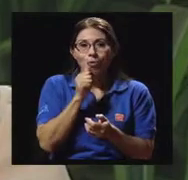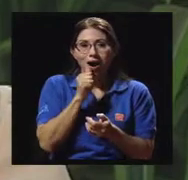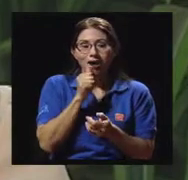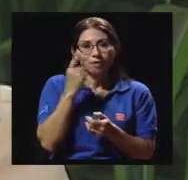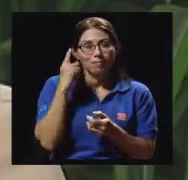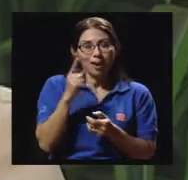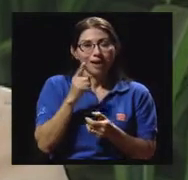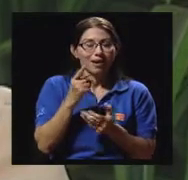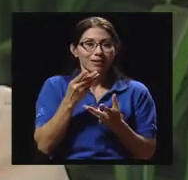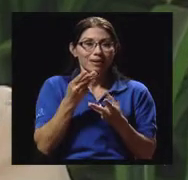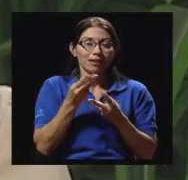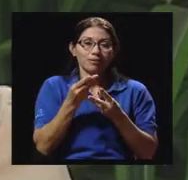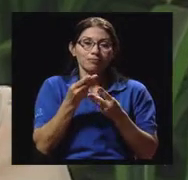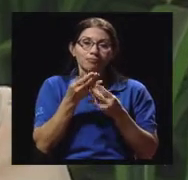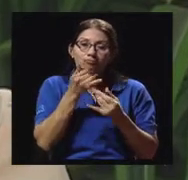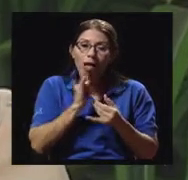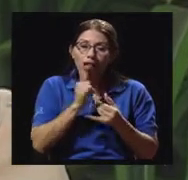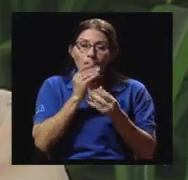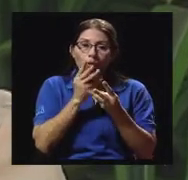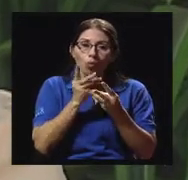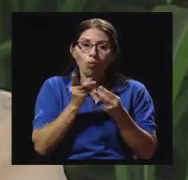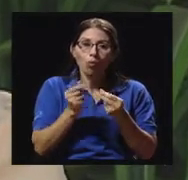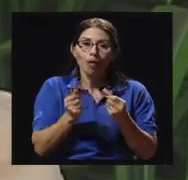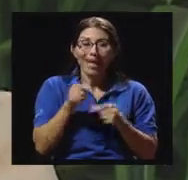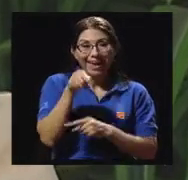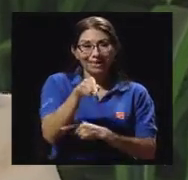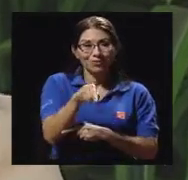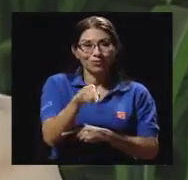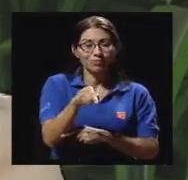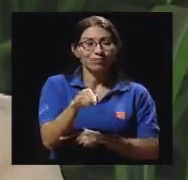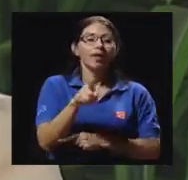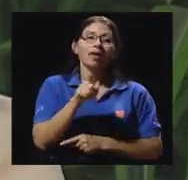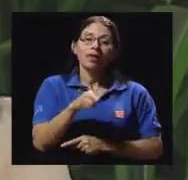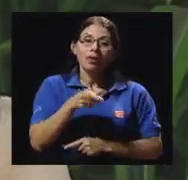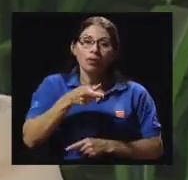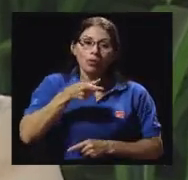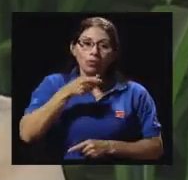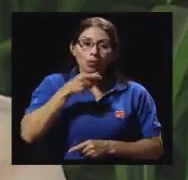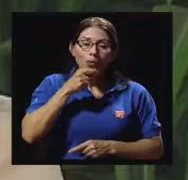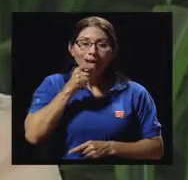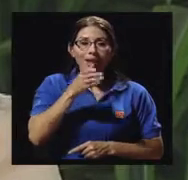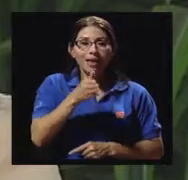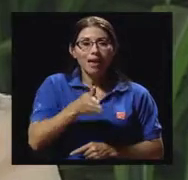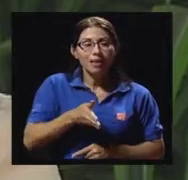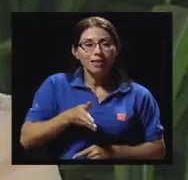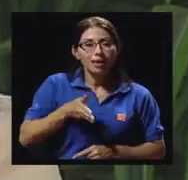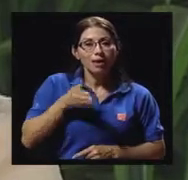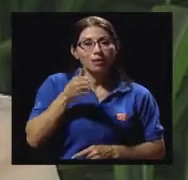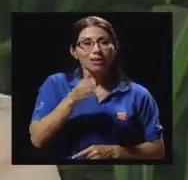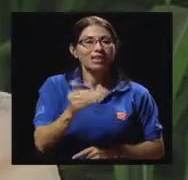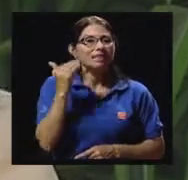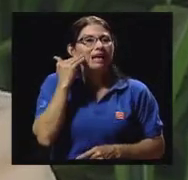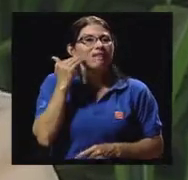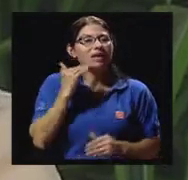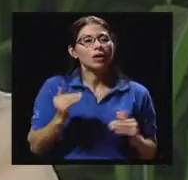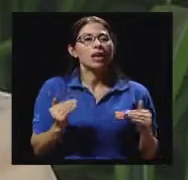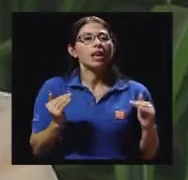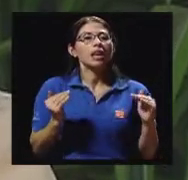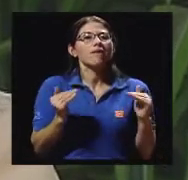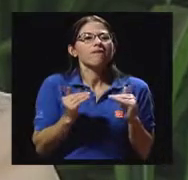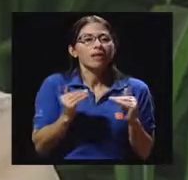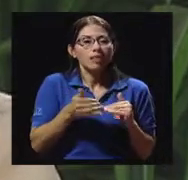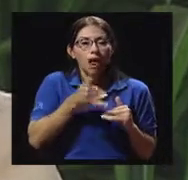Eso, el tomar lentamente, el poder saber qué nivel de alcohol tengo en este momento en mi cuerpo, es una